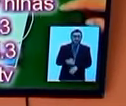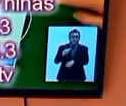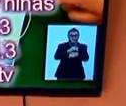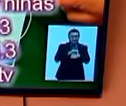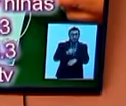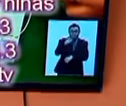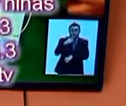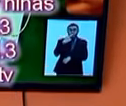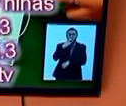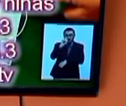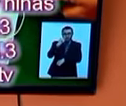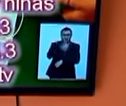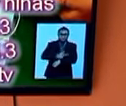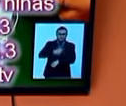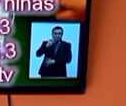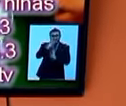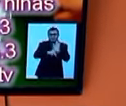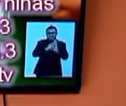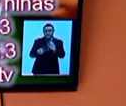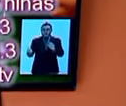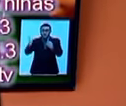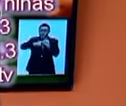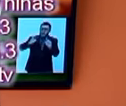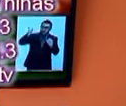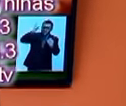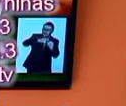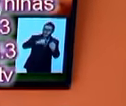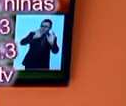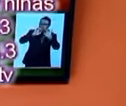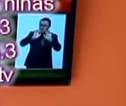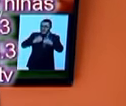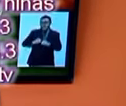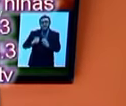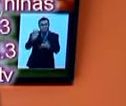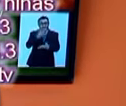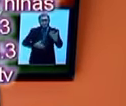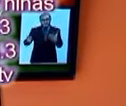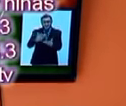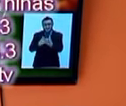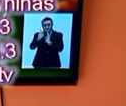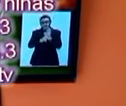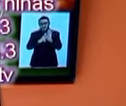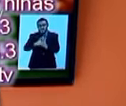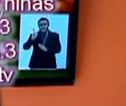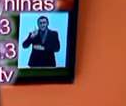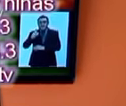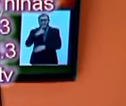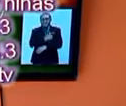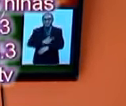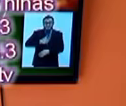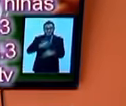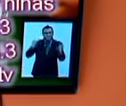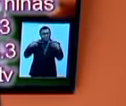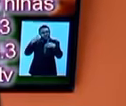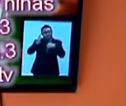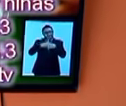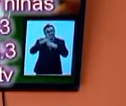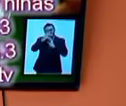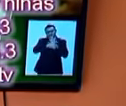contenidos educativos de Aprende en Casa los puede ver en los canales 17, 11 niños y niñas, 19,